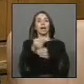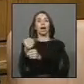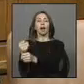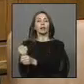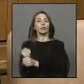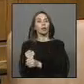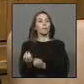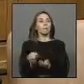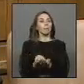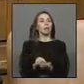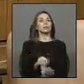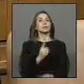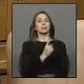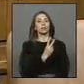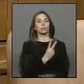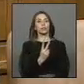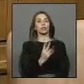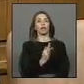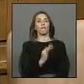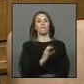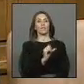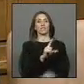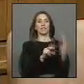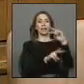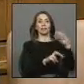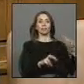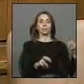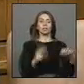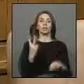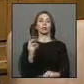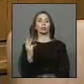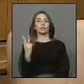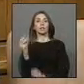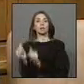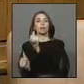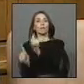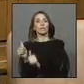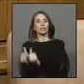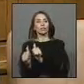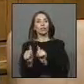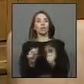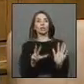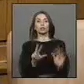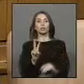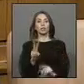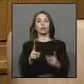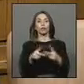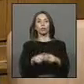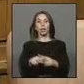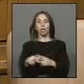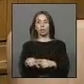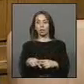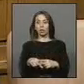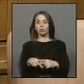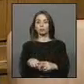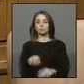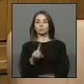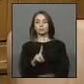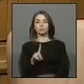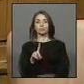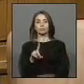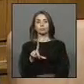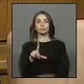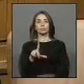no solamente 122 fiscales, también 203 profesionales, 82 técnicos y 170